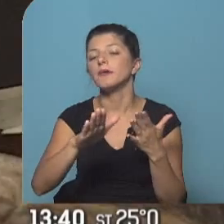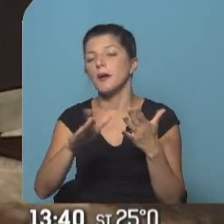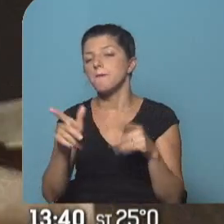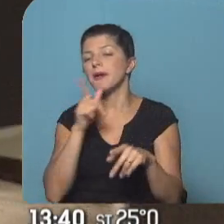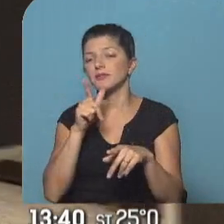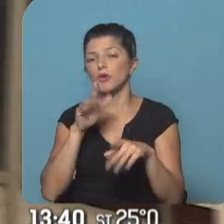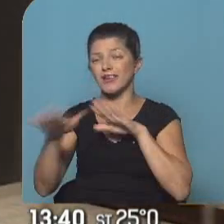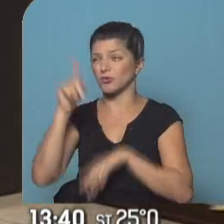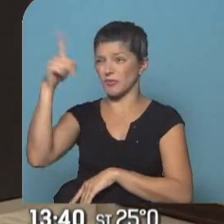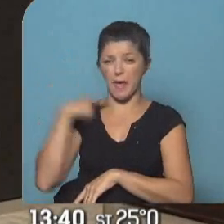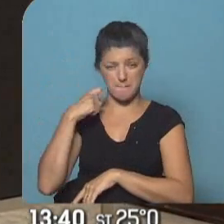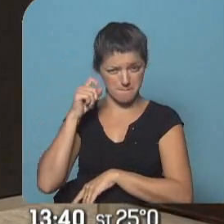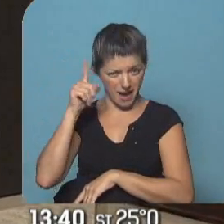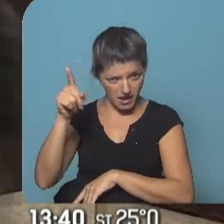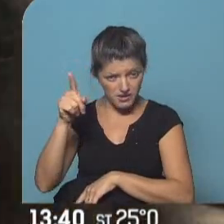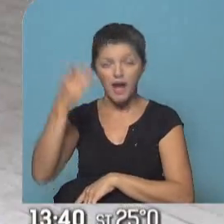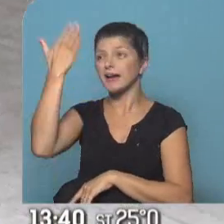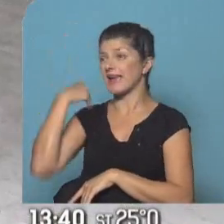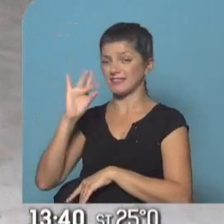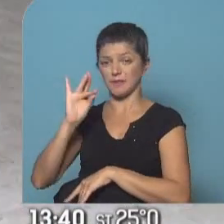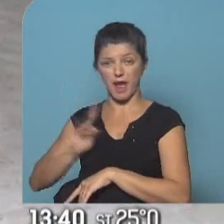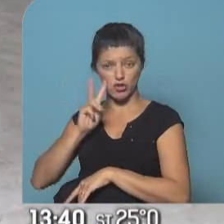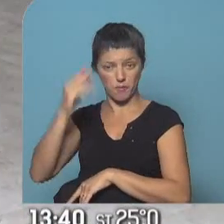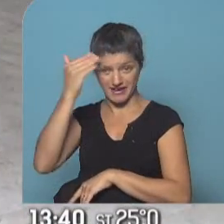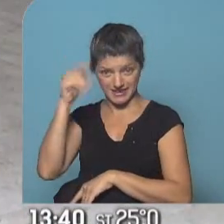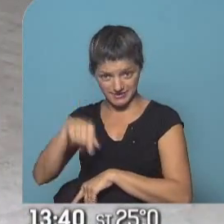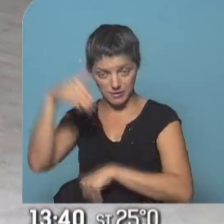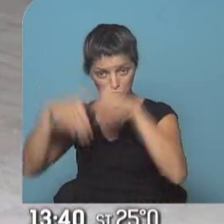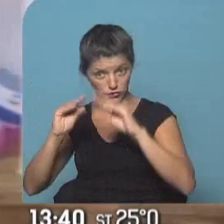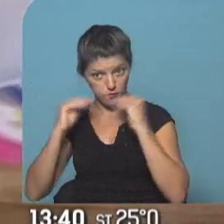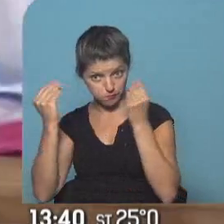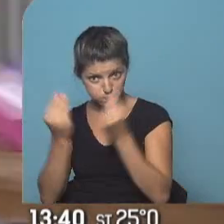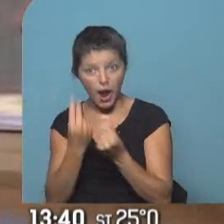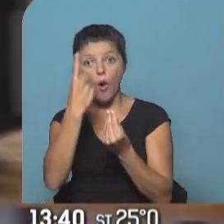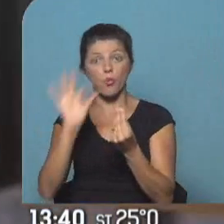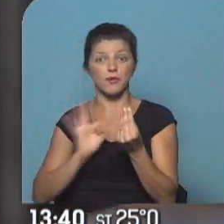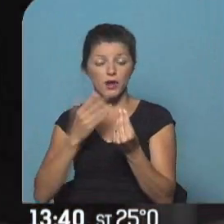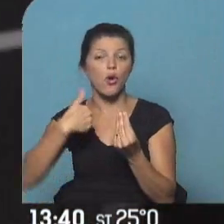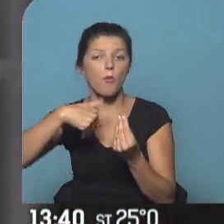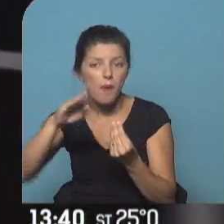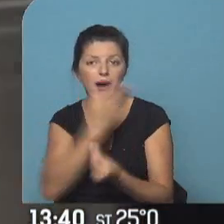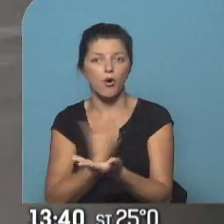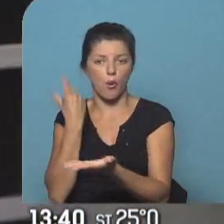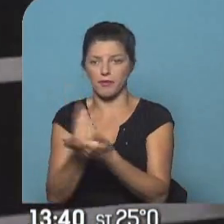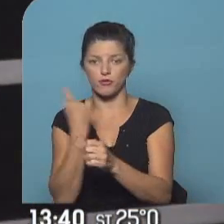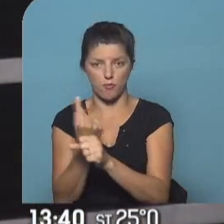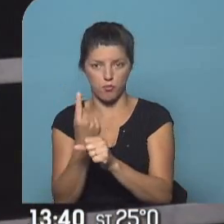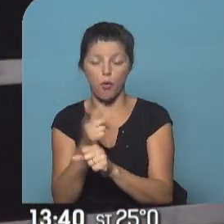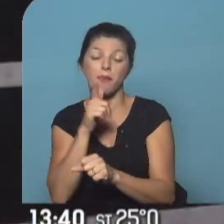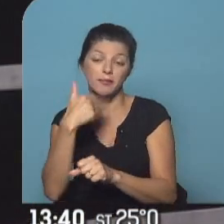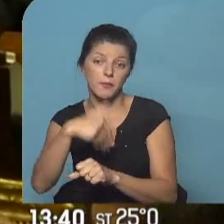al de España, que tras las elecciones de diciembre de 2015 estuvo casi un año sin gobierno.